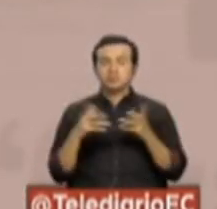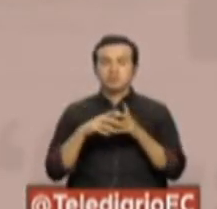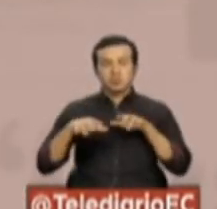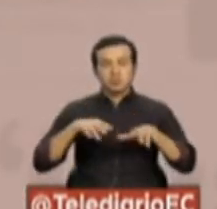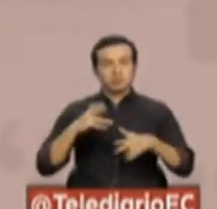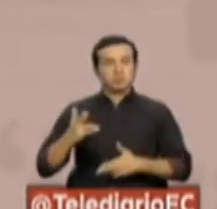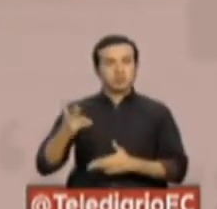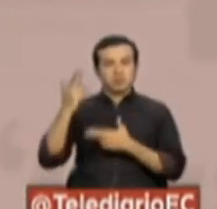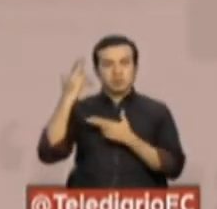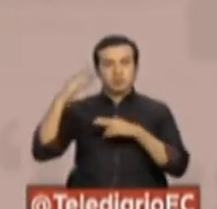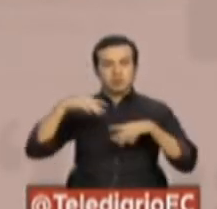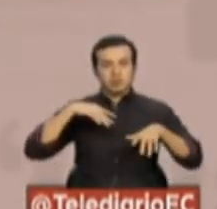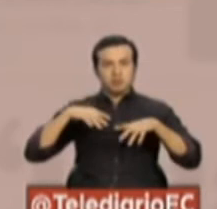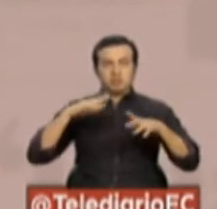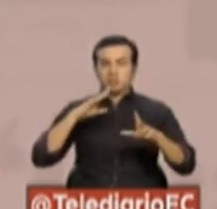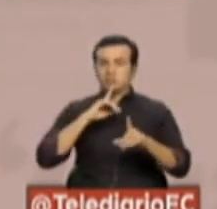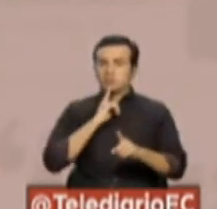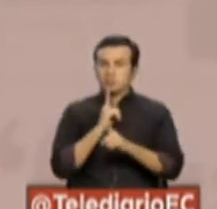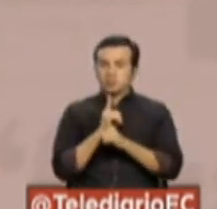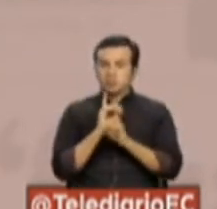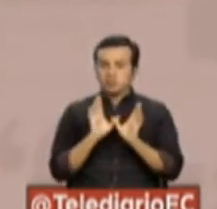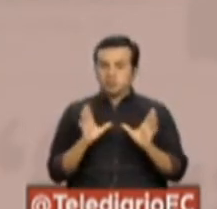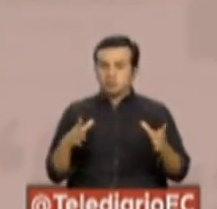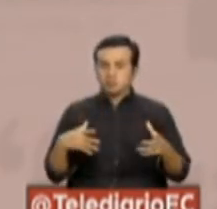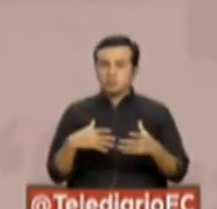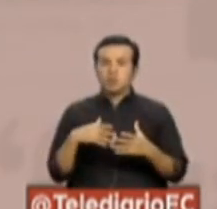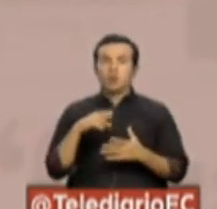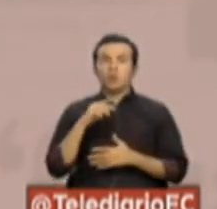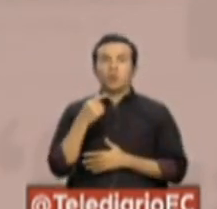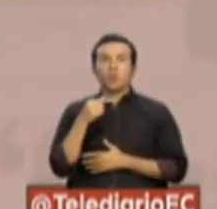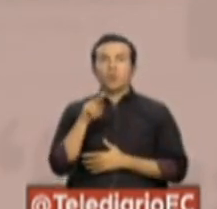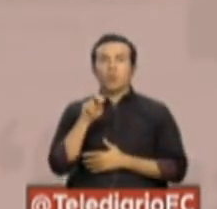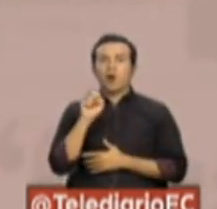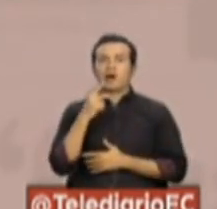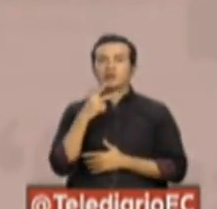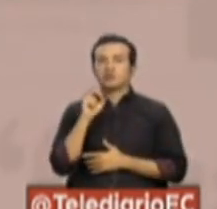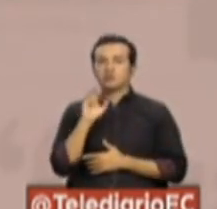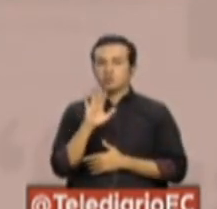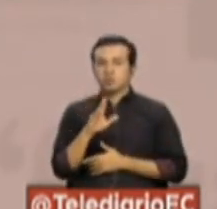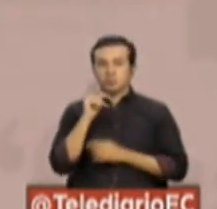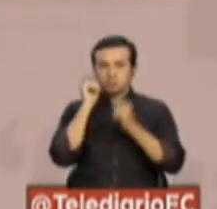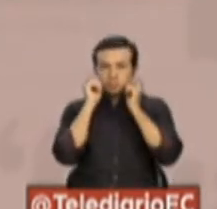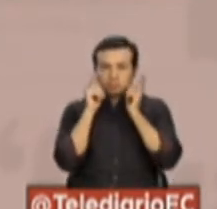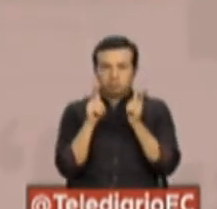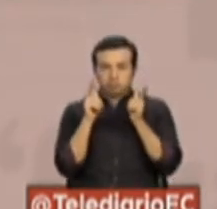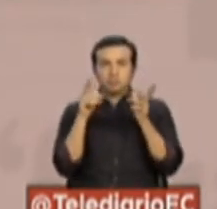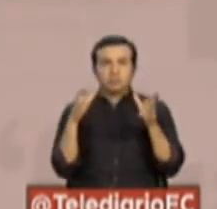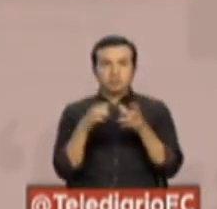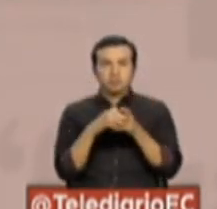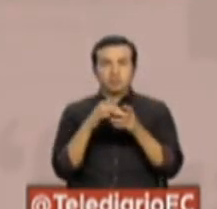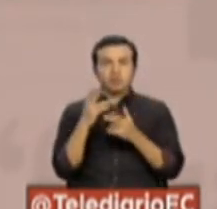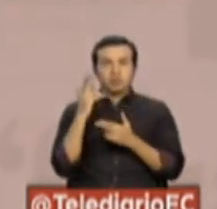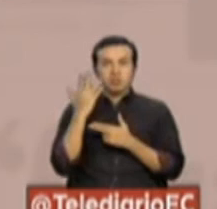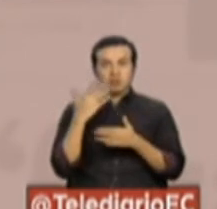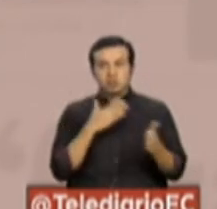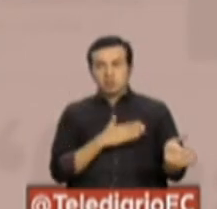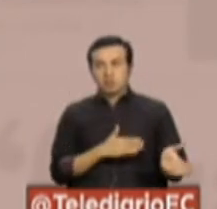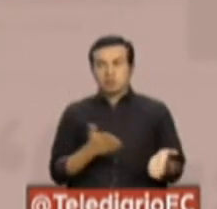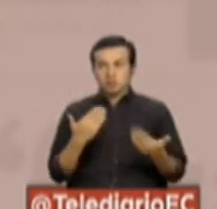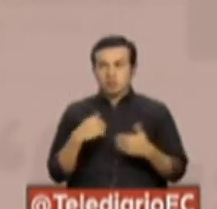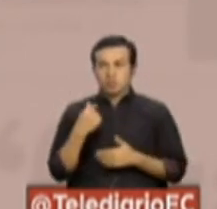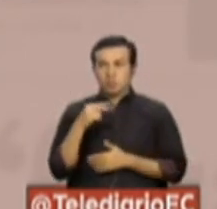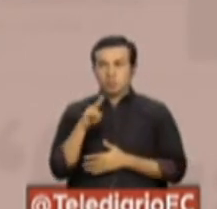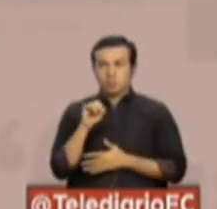acción de las Fuerzas Armadas que cercan a alias Huacho. Las Fuerzas Armadas han cercado a